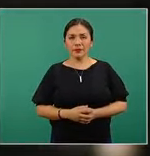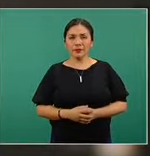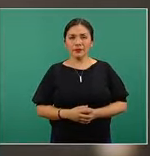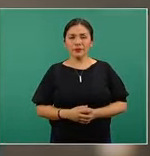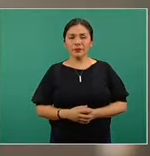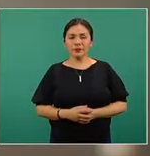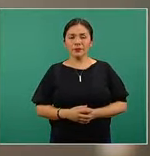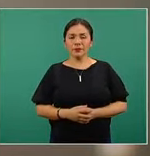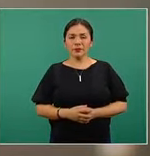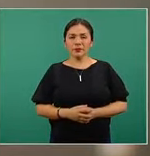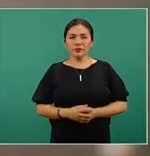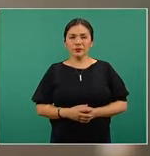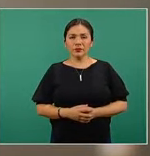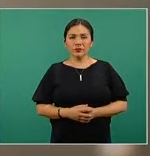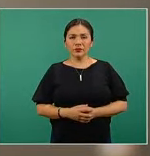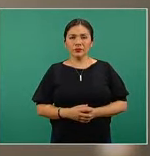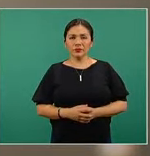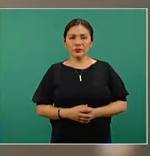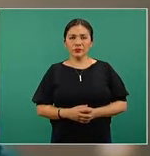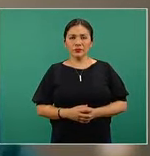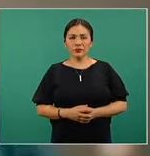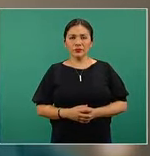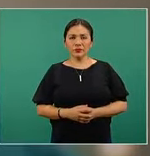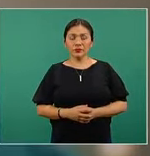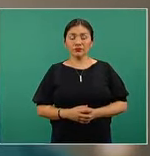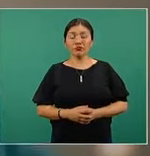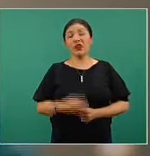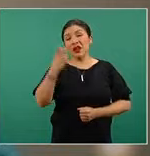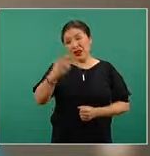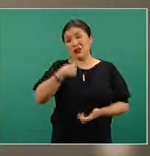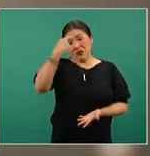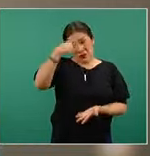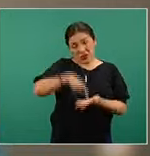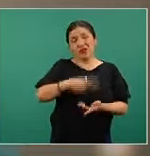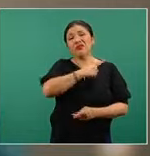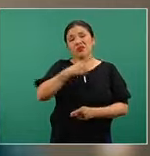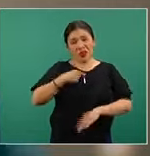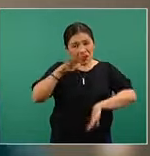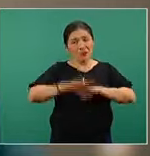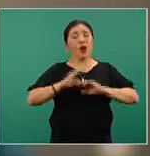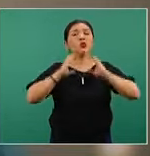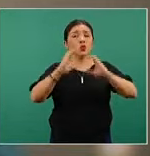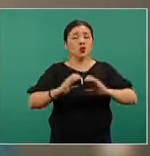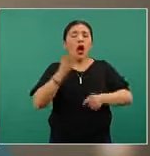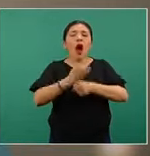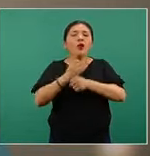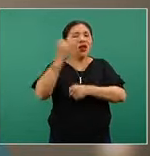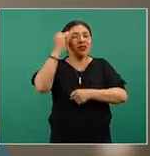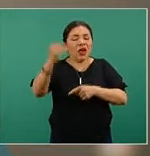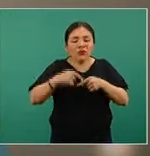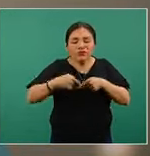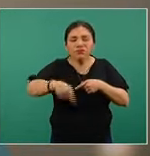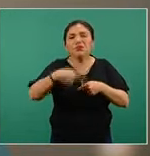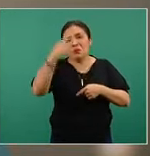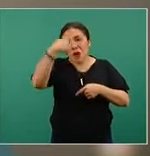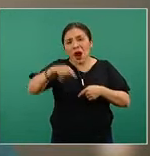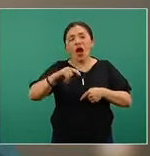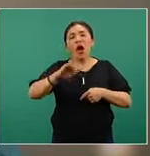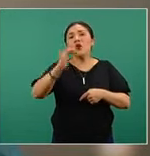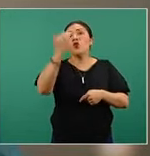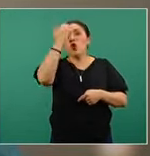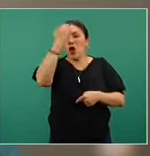de frente mira nos vamos de su periodo de adaptación hoy del conocimiento de